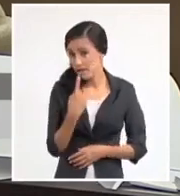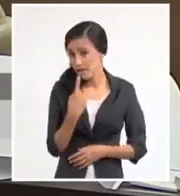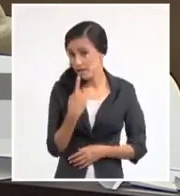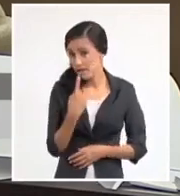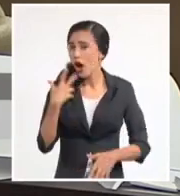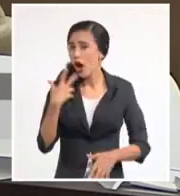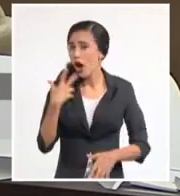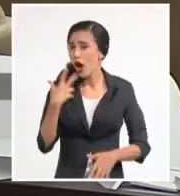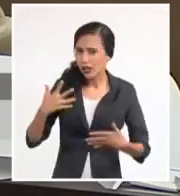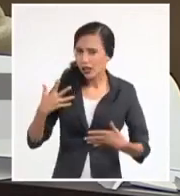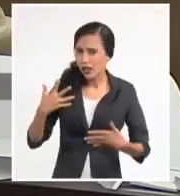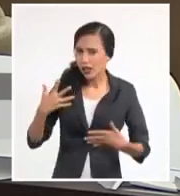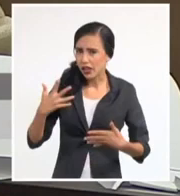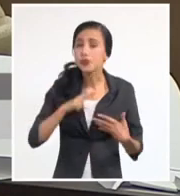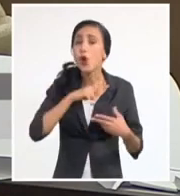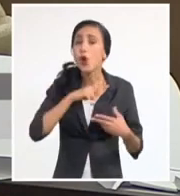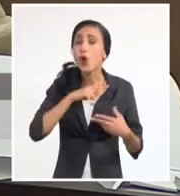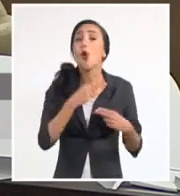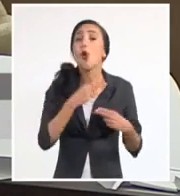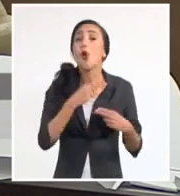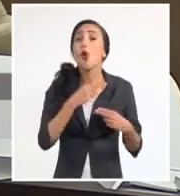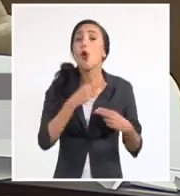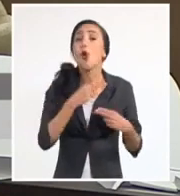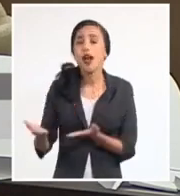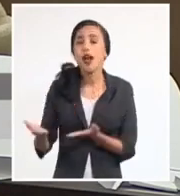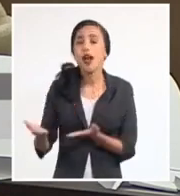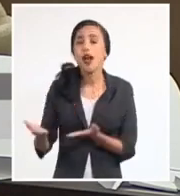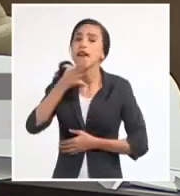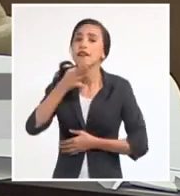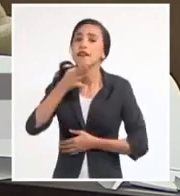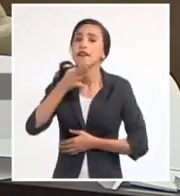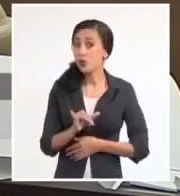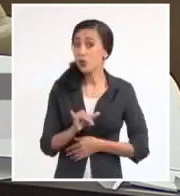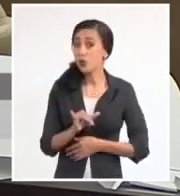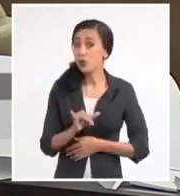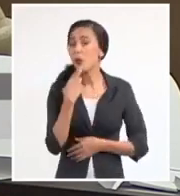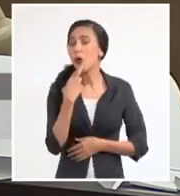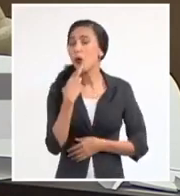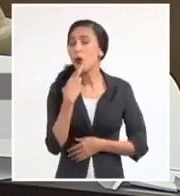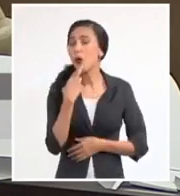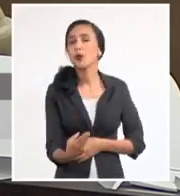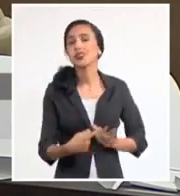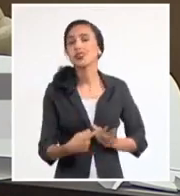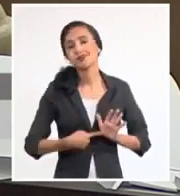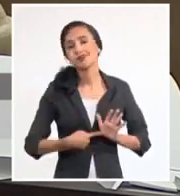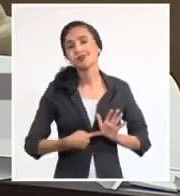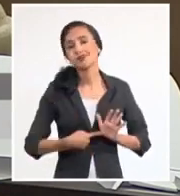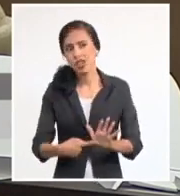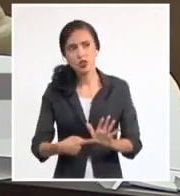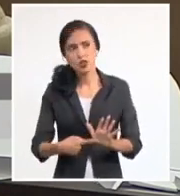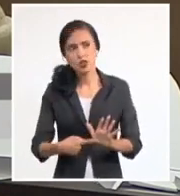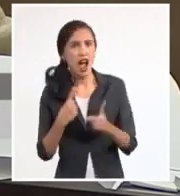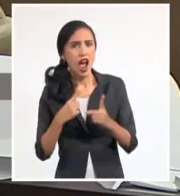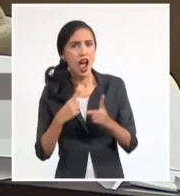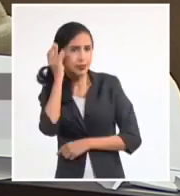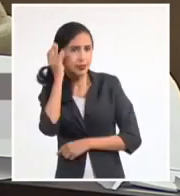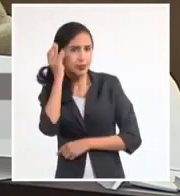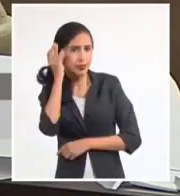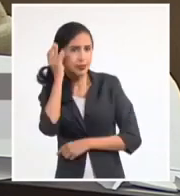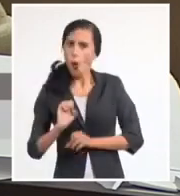peregrinación de homenaje a nuestro comandante en jefe. Eso no fue una respuesta forzada. Esa fue una